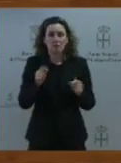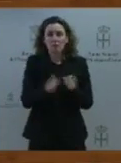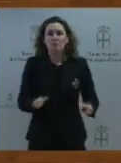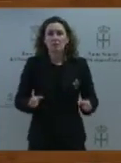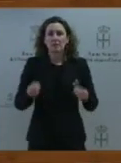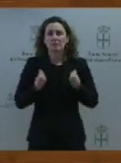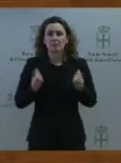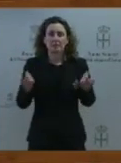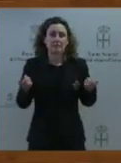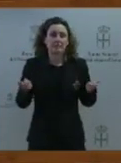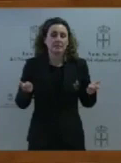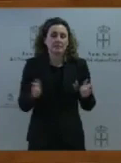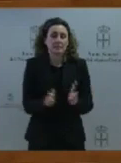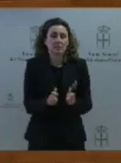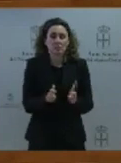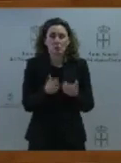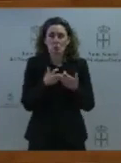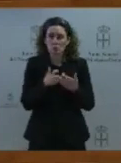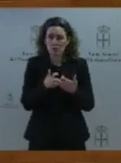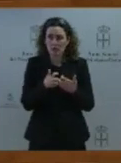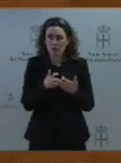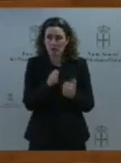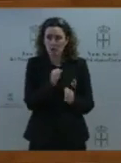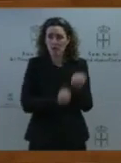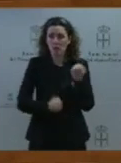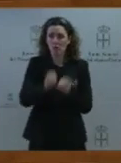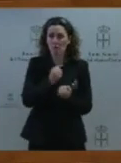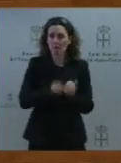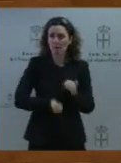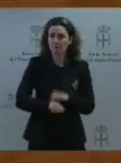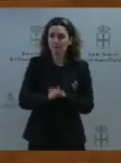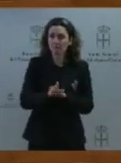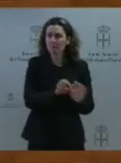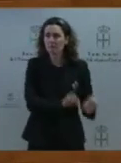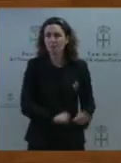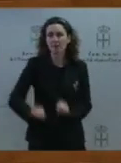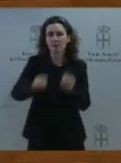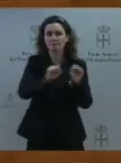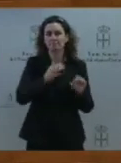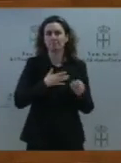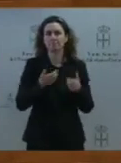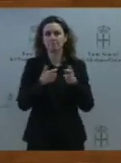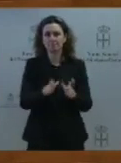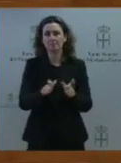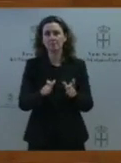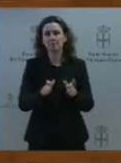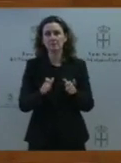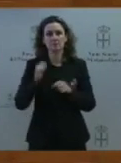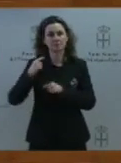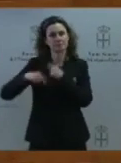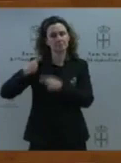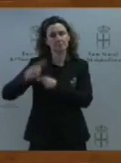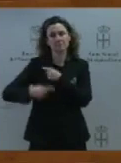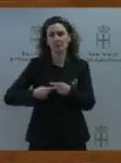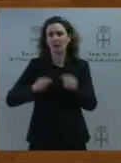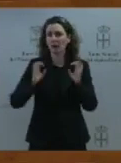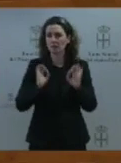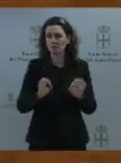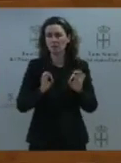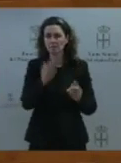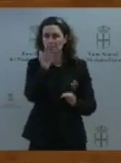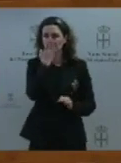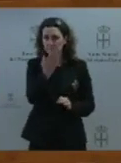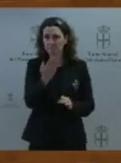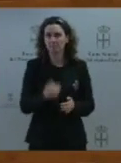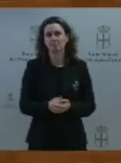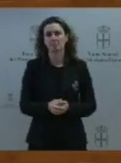en Asturias si no es defendiendo nuestros sectores productivos tradicionales y esto es así porque así nos lo demuestra el pasado